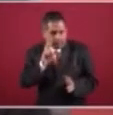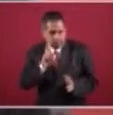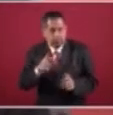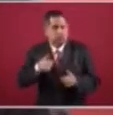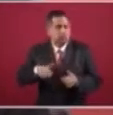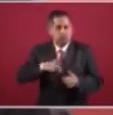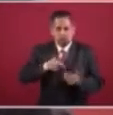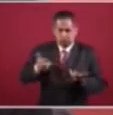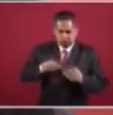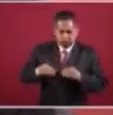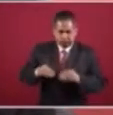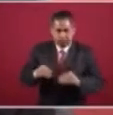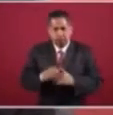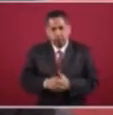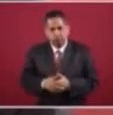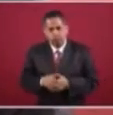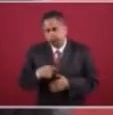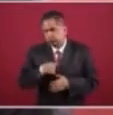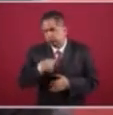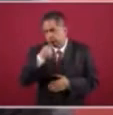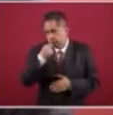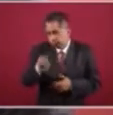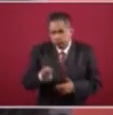actuando. Les puedo decir que